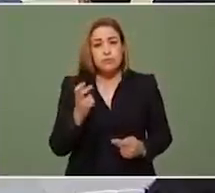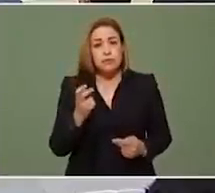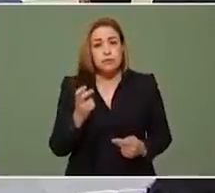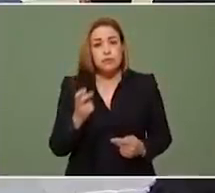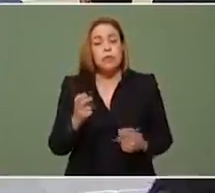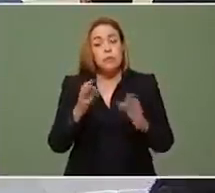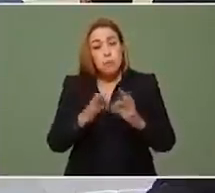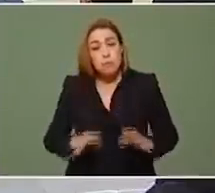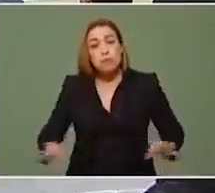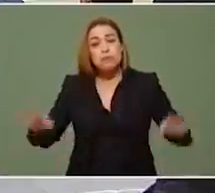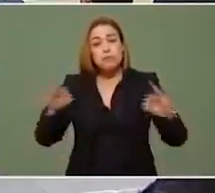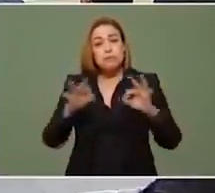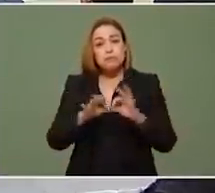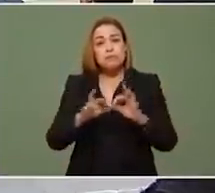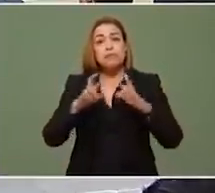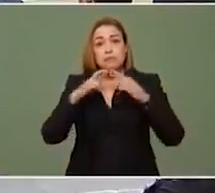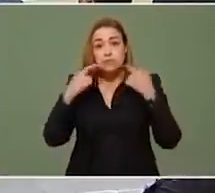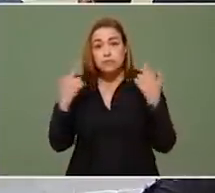reunión